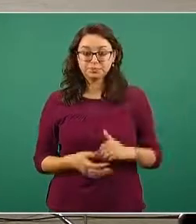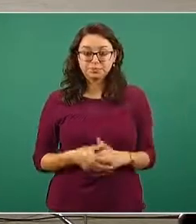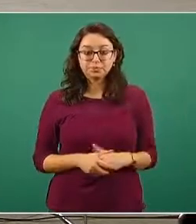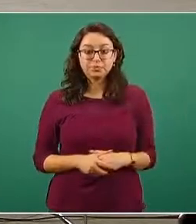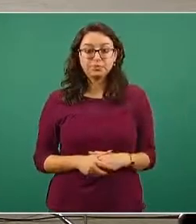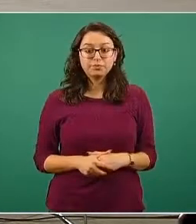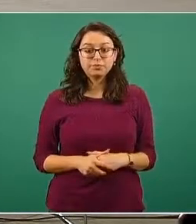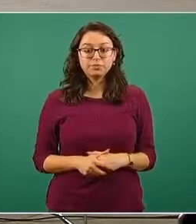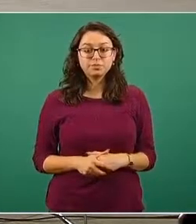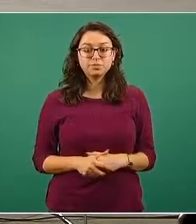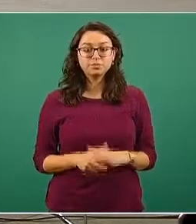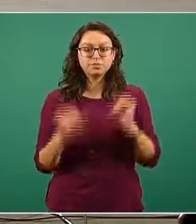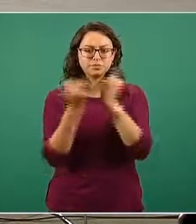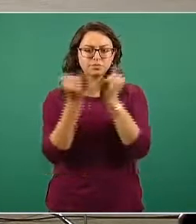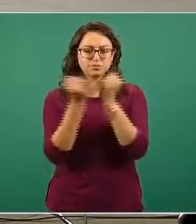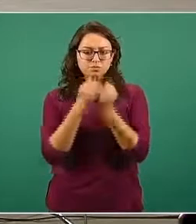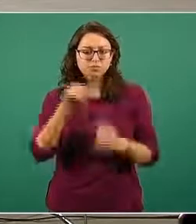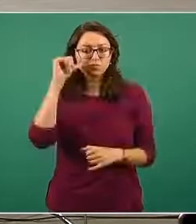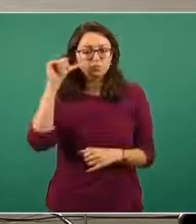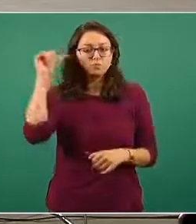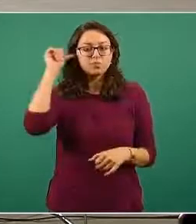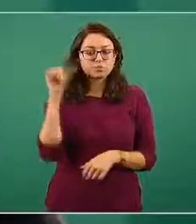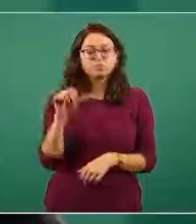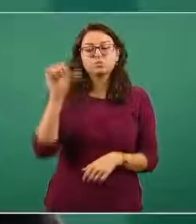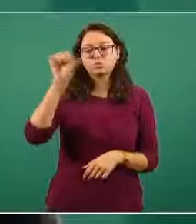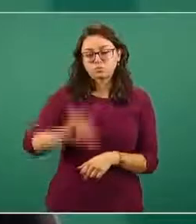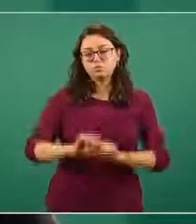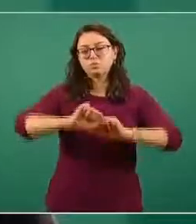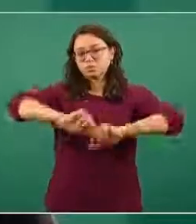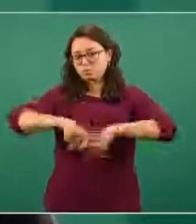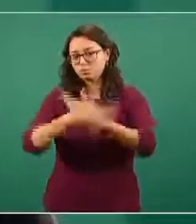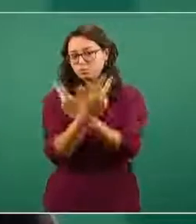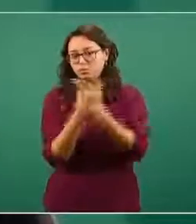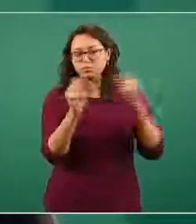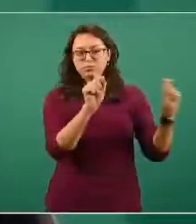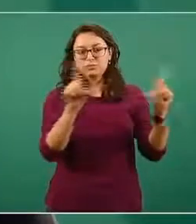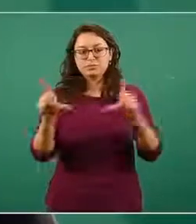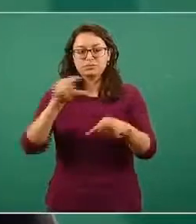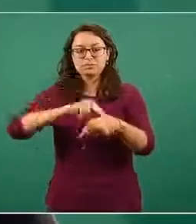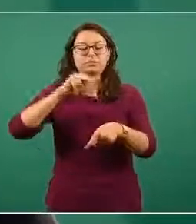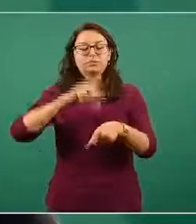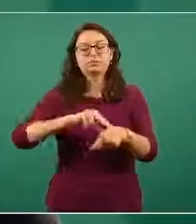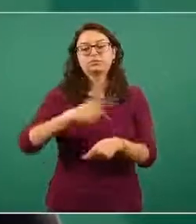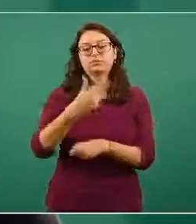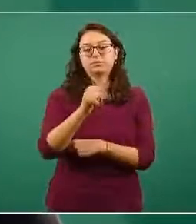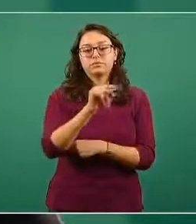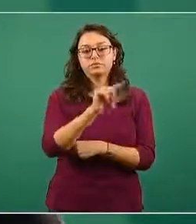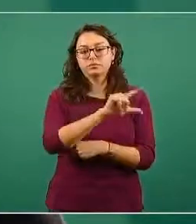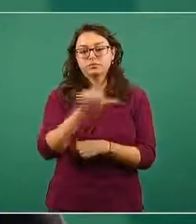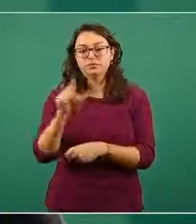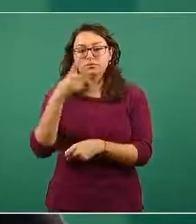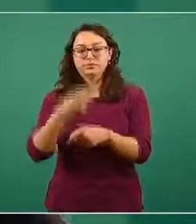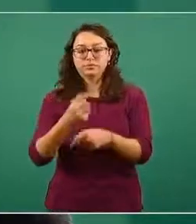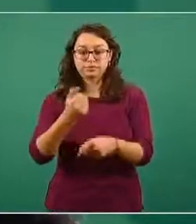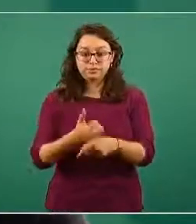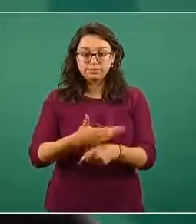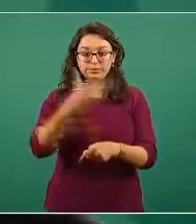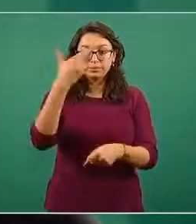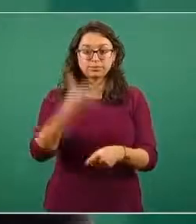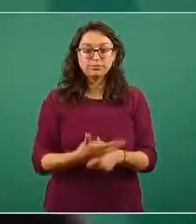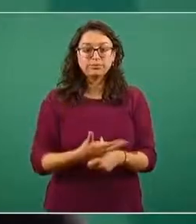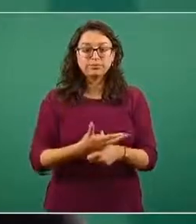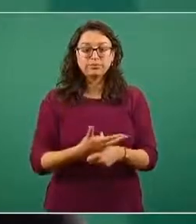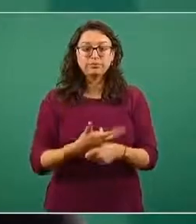nos acompaña de manera virtual a través de la videoconferencia el doctor Hugo López-Gatell, subsecretario de Prevención y